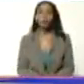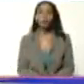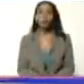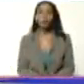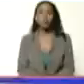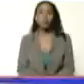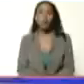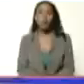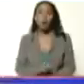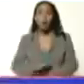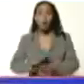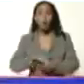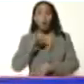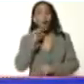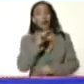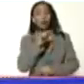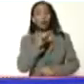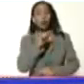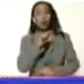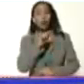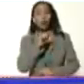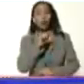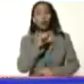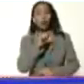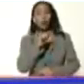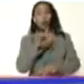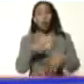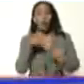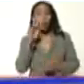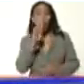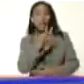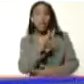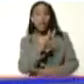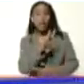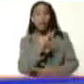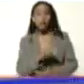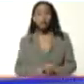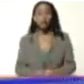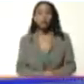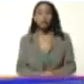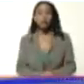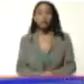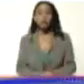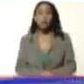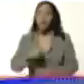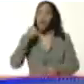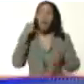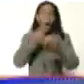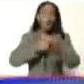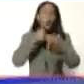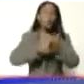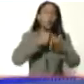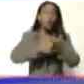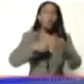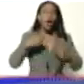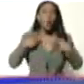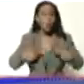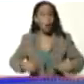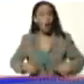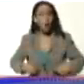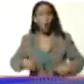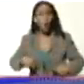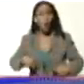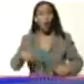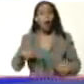por eso cuando uno ve las luchas de la humanidad por la